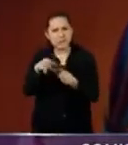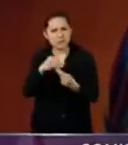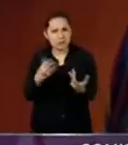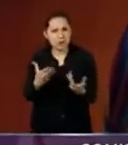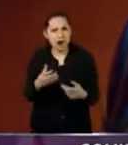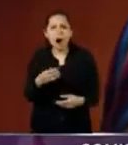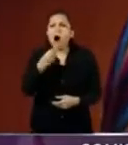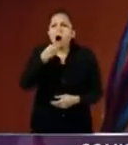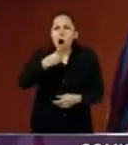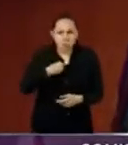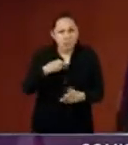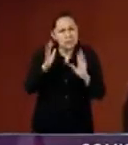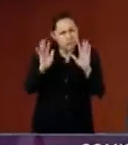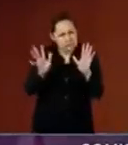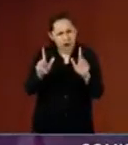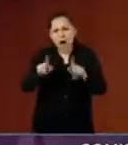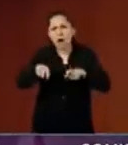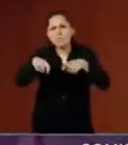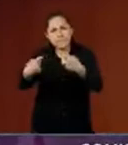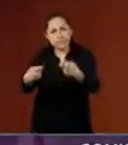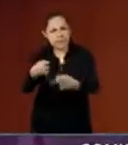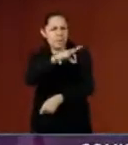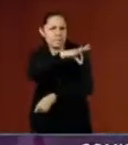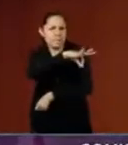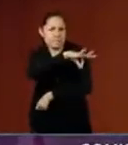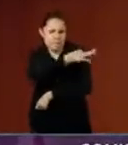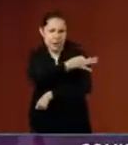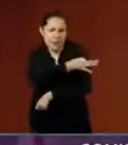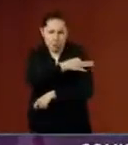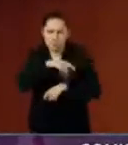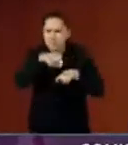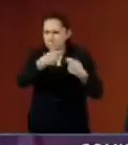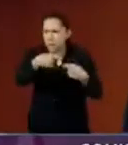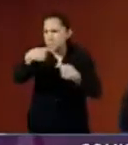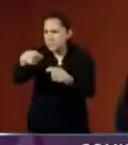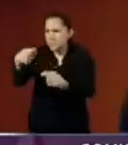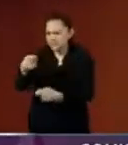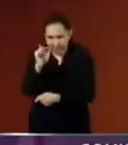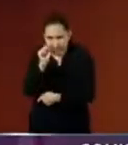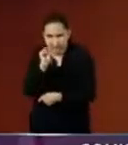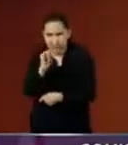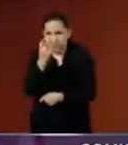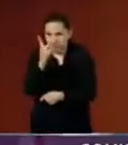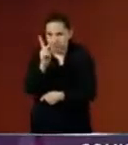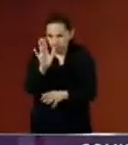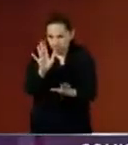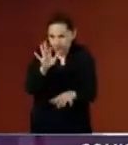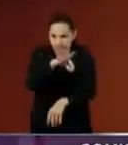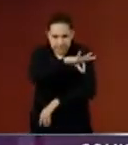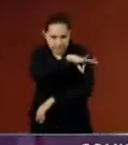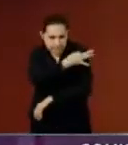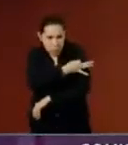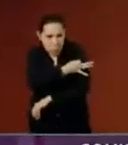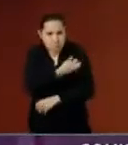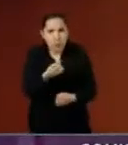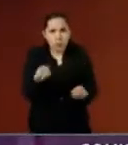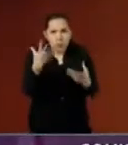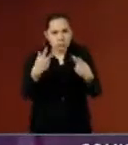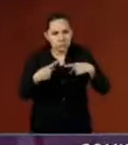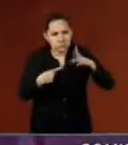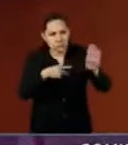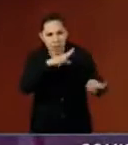en contra de este virus, que dicho sea de paso, no tenemos una contabilidad exacta, sigue siendo